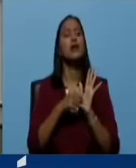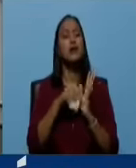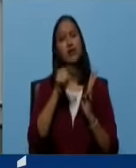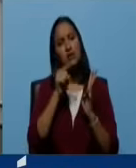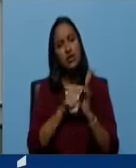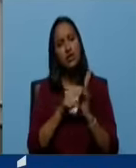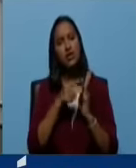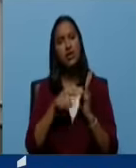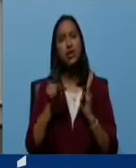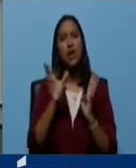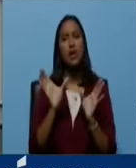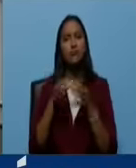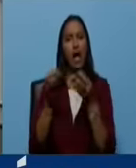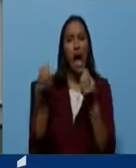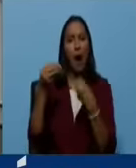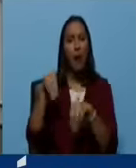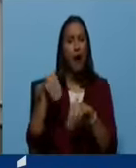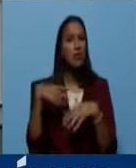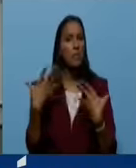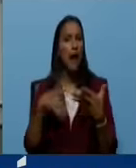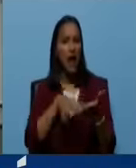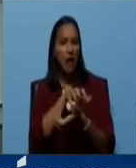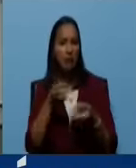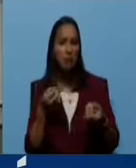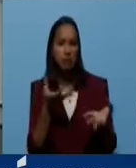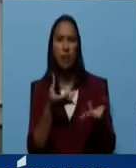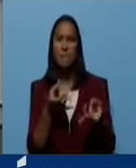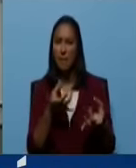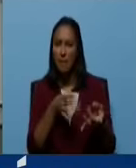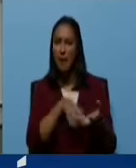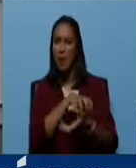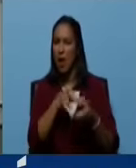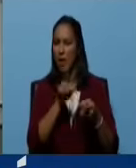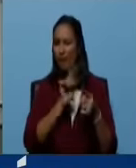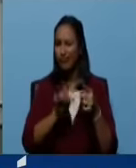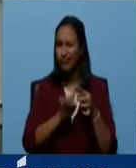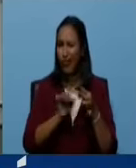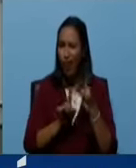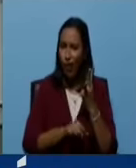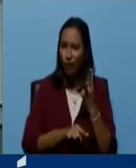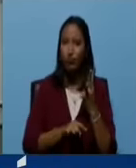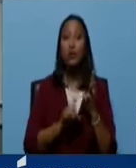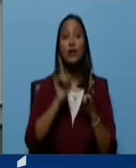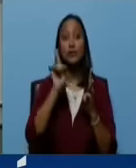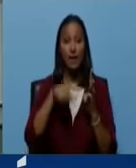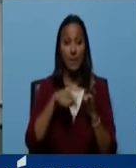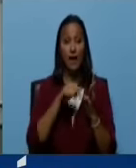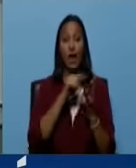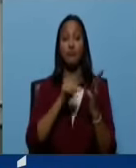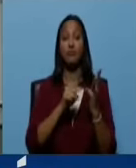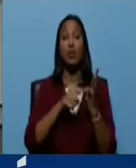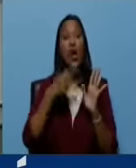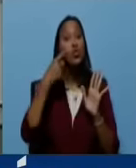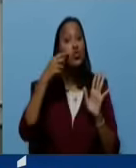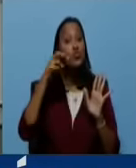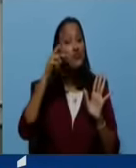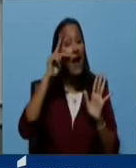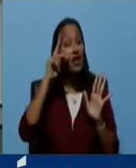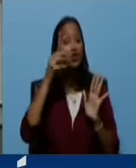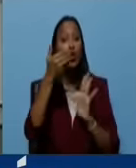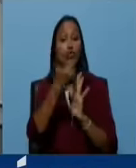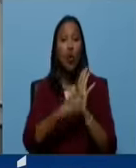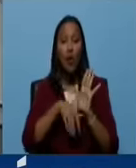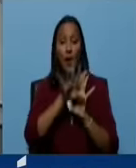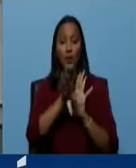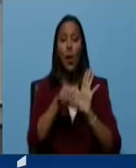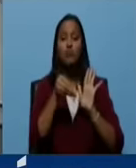y conspiración. En virtud de los documentos presuntamente falsos o forjados cargados en la página